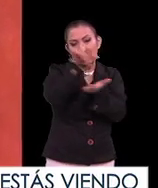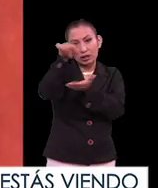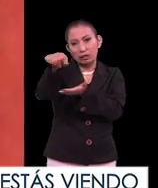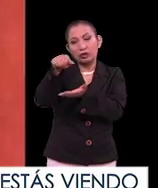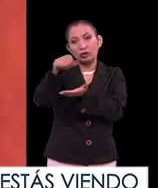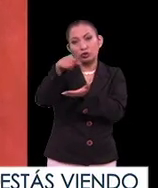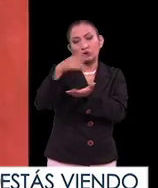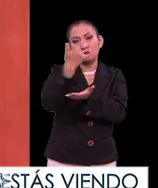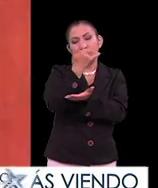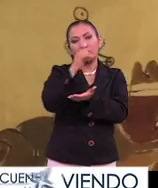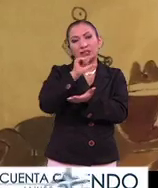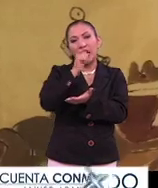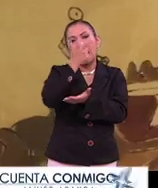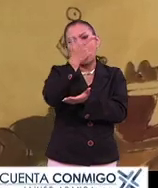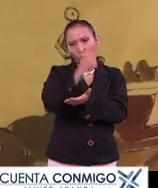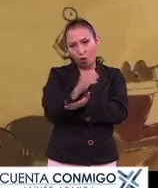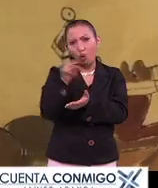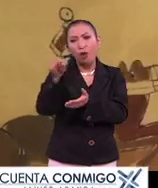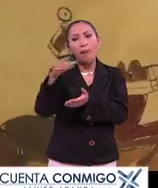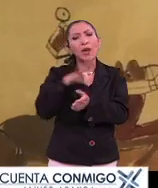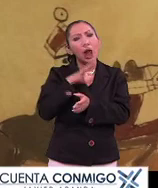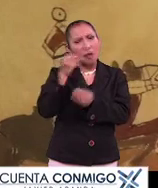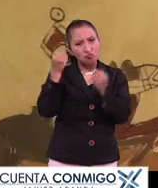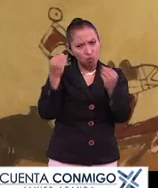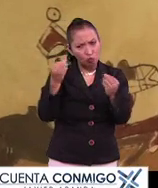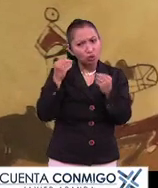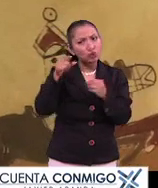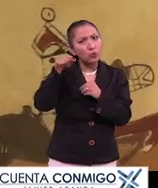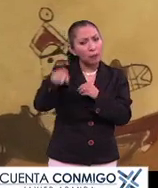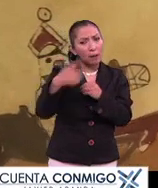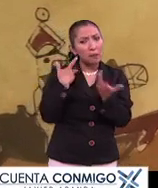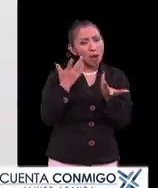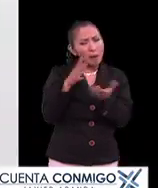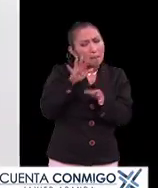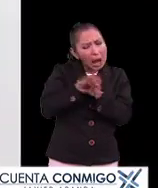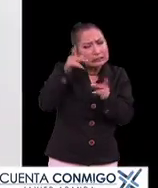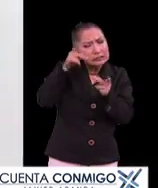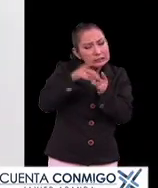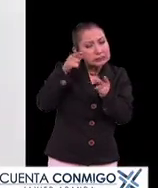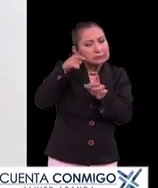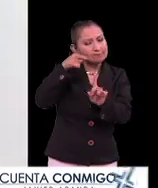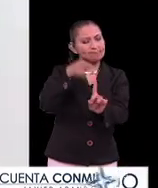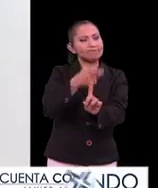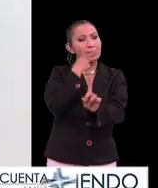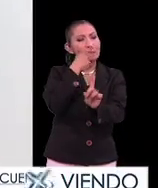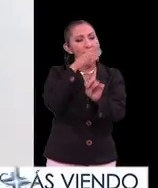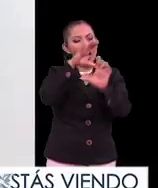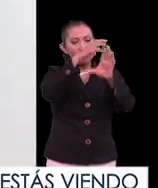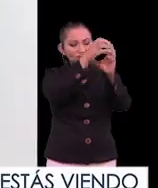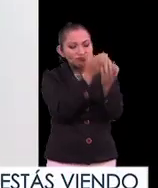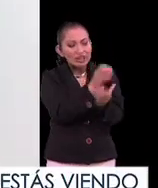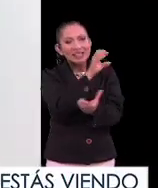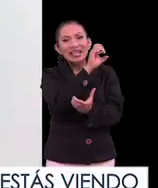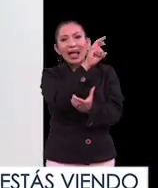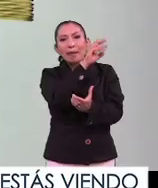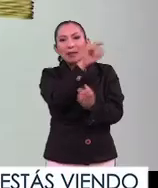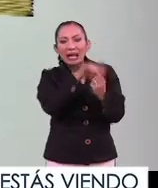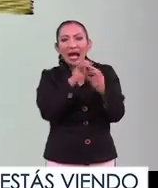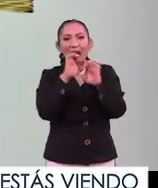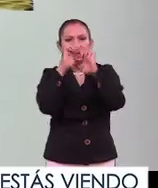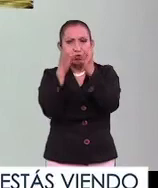allí en el Yago, pero sí hay bastante. Pero efectivamente ha atacado la cerámica,